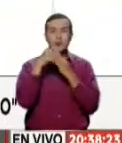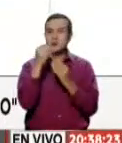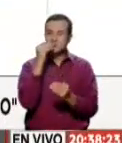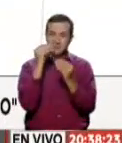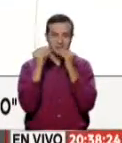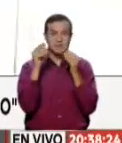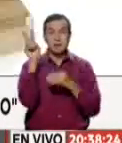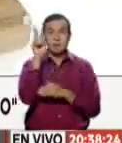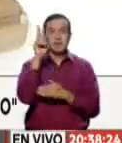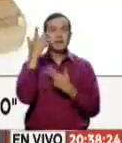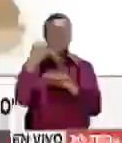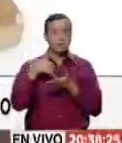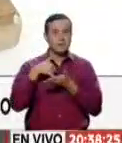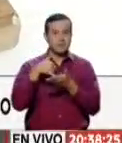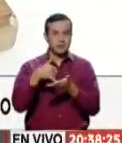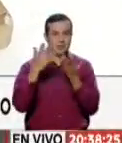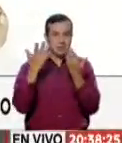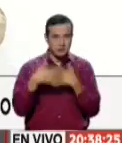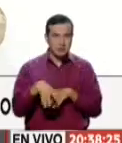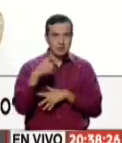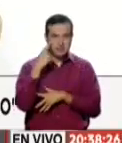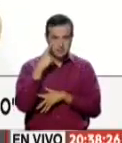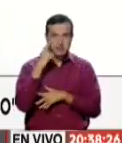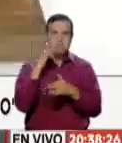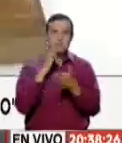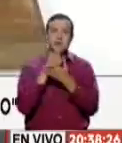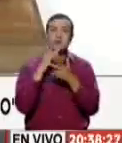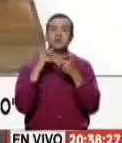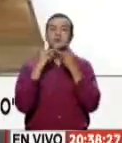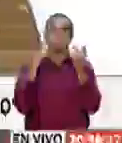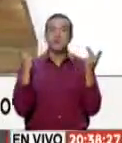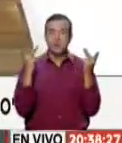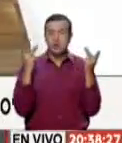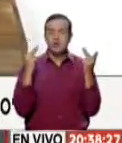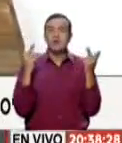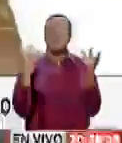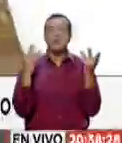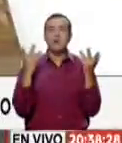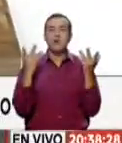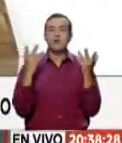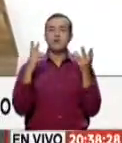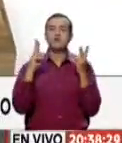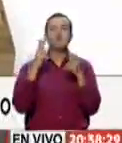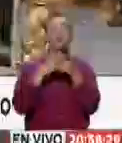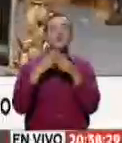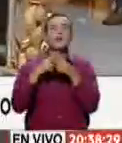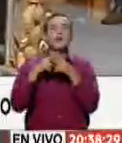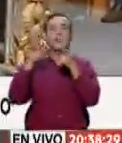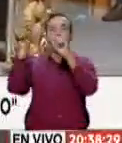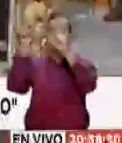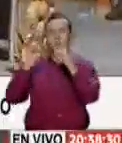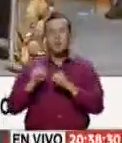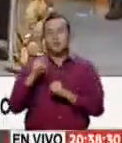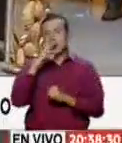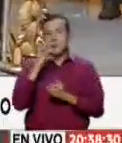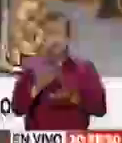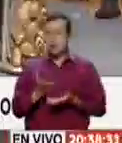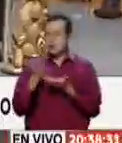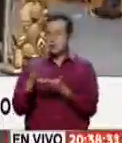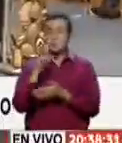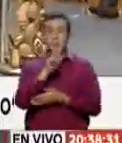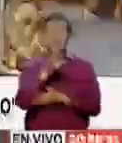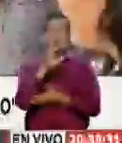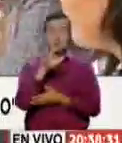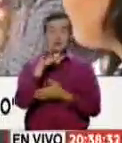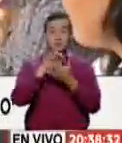se realizó la premiación del reality digital de los medios públicos en las puertas del horno, una propuesta que arrancó el 23 de noviembre del